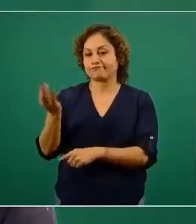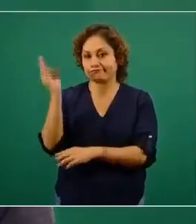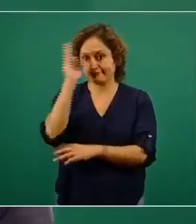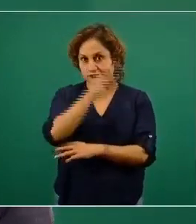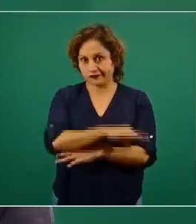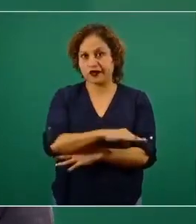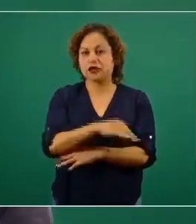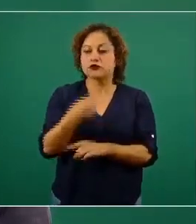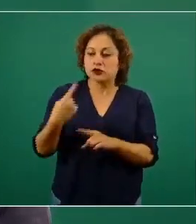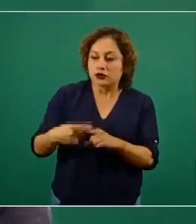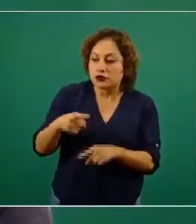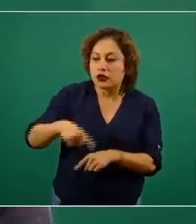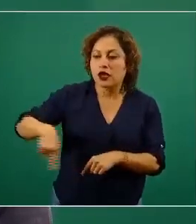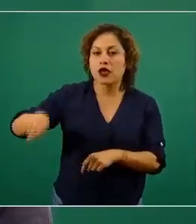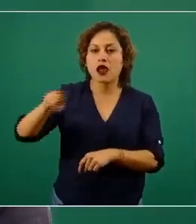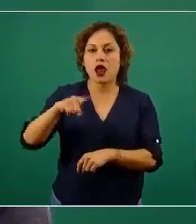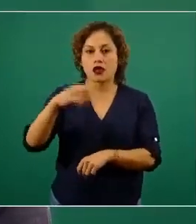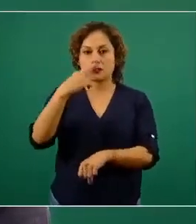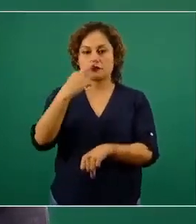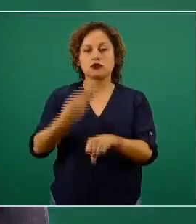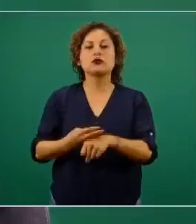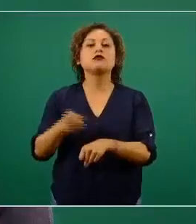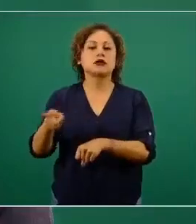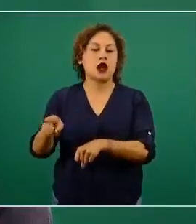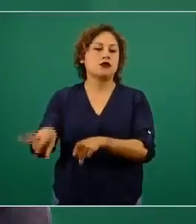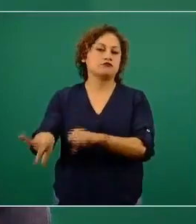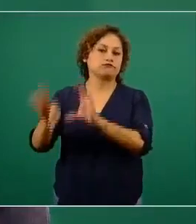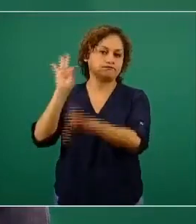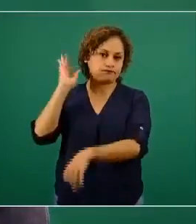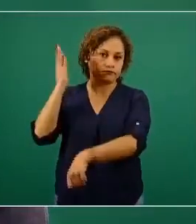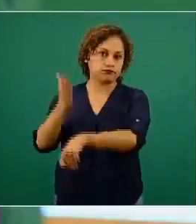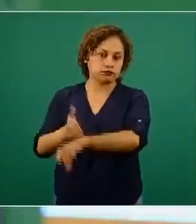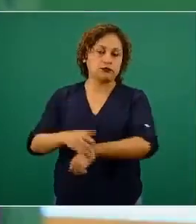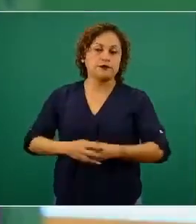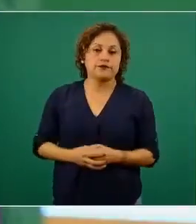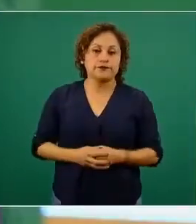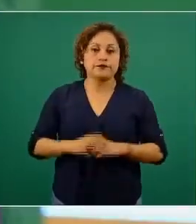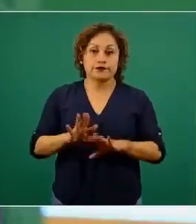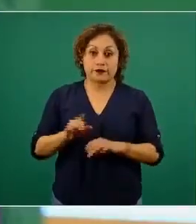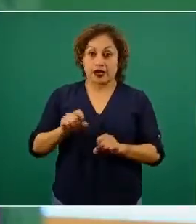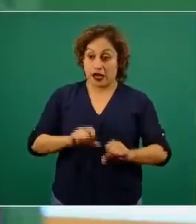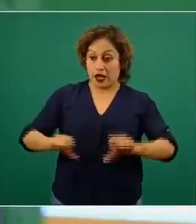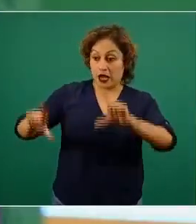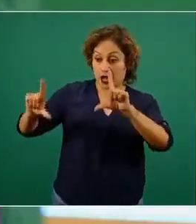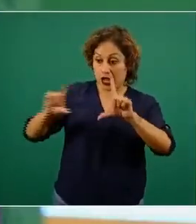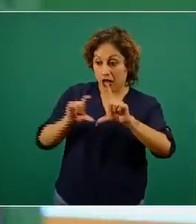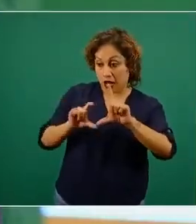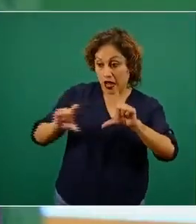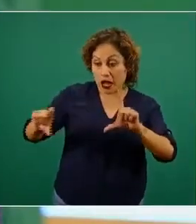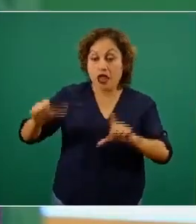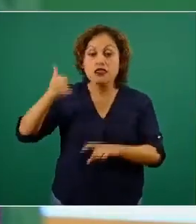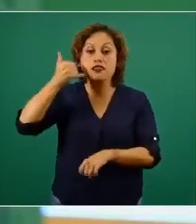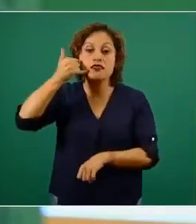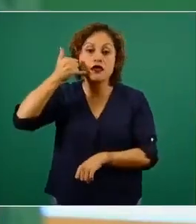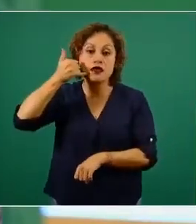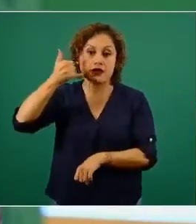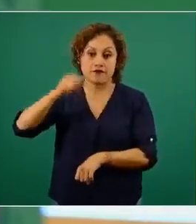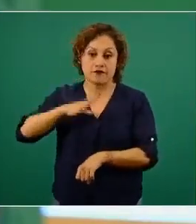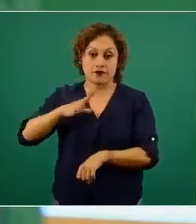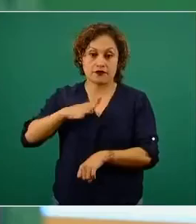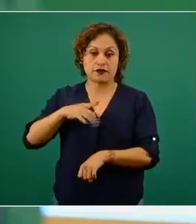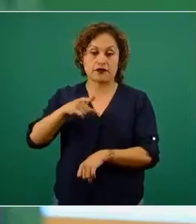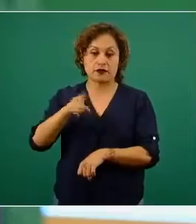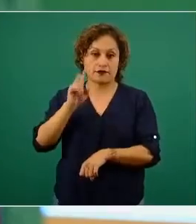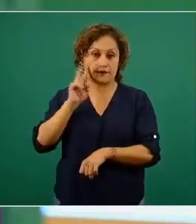que correspondan. Entonces, cuidado con eso. Y aparece un teléfono en esta página, todavía está activa, pruébenla,